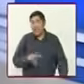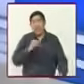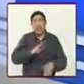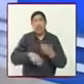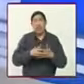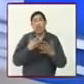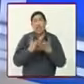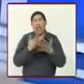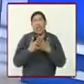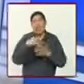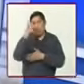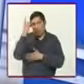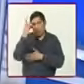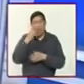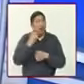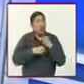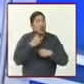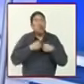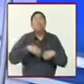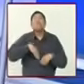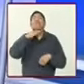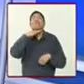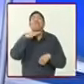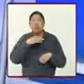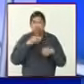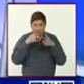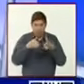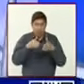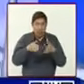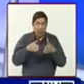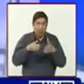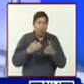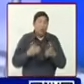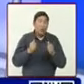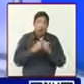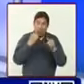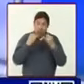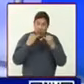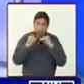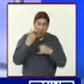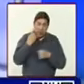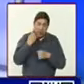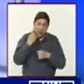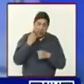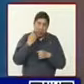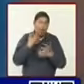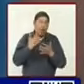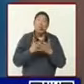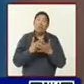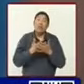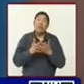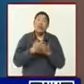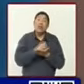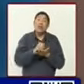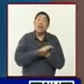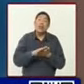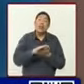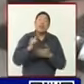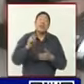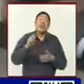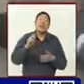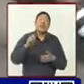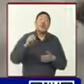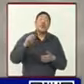Prácticamente todas las cárceles del país sufren de hacinamiento y vamos a enfocarnos, según el informe que veíamos, en el penal San Antonio de Cochabamba,